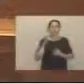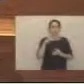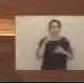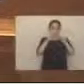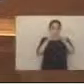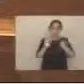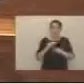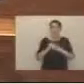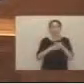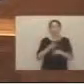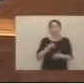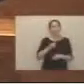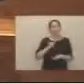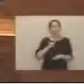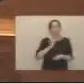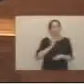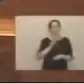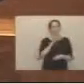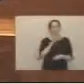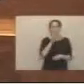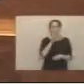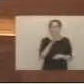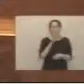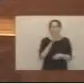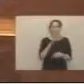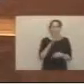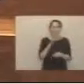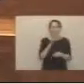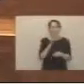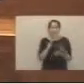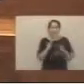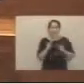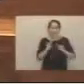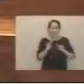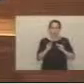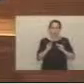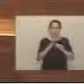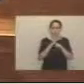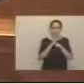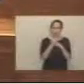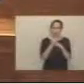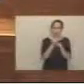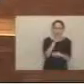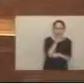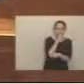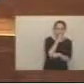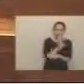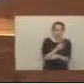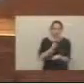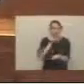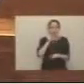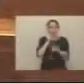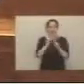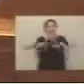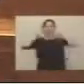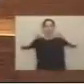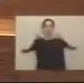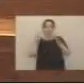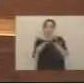fíjese, como línea de fuga para salir de su enclaustramiento, ¿no? Porque usted ha estado desde que salió del